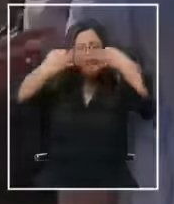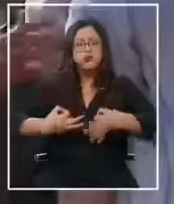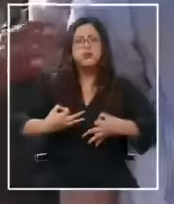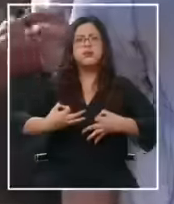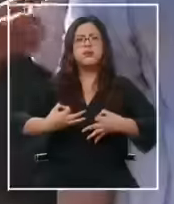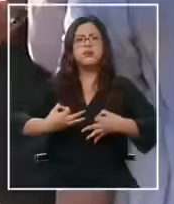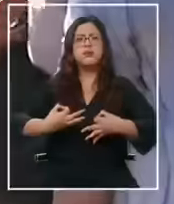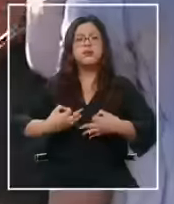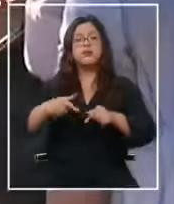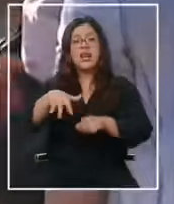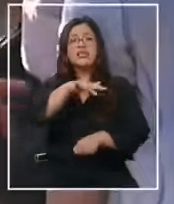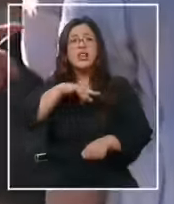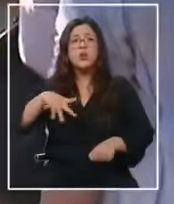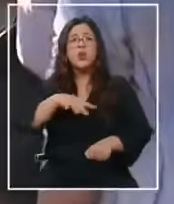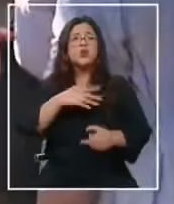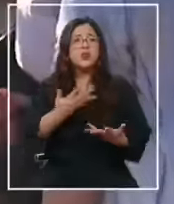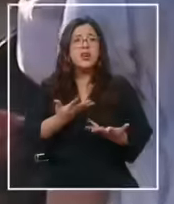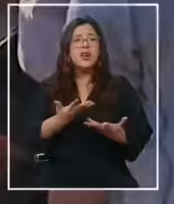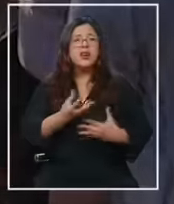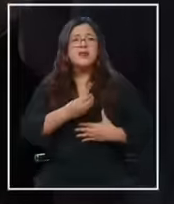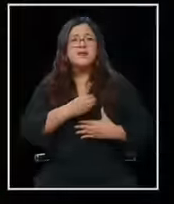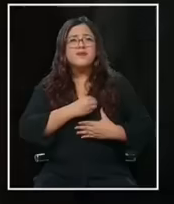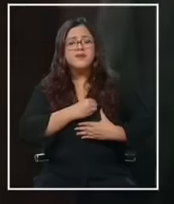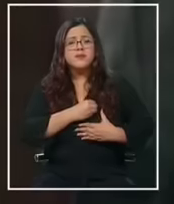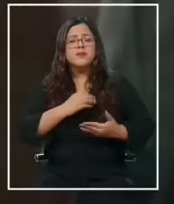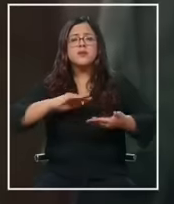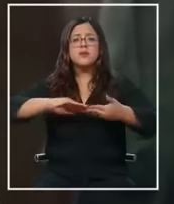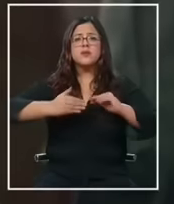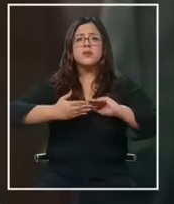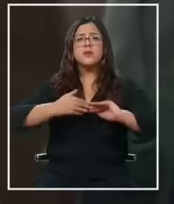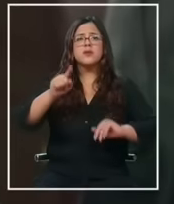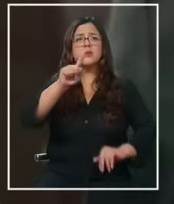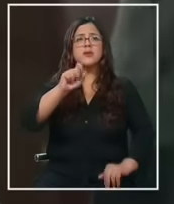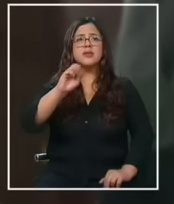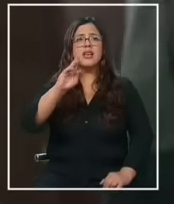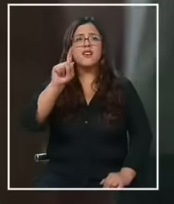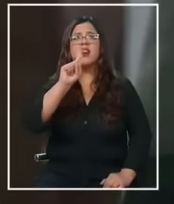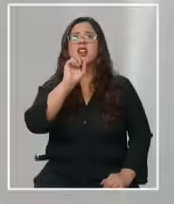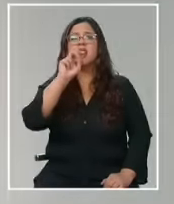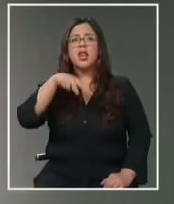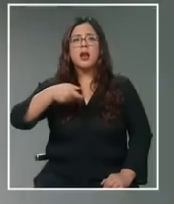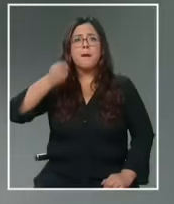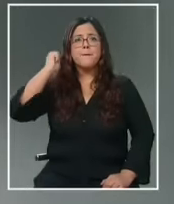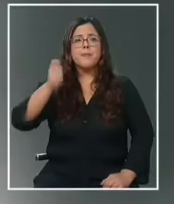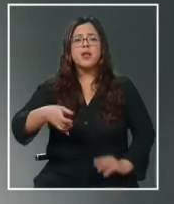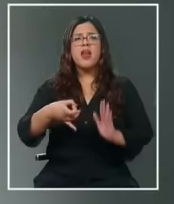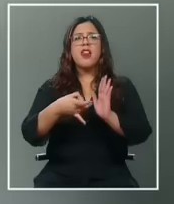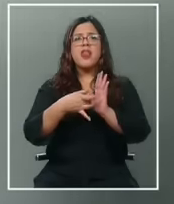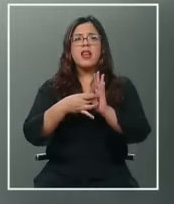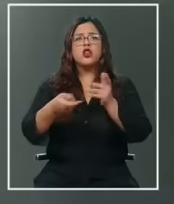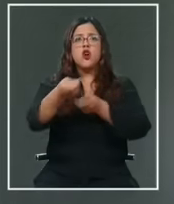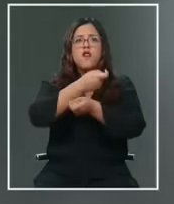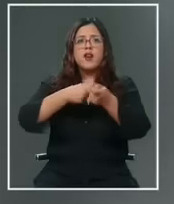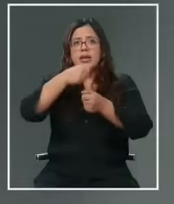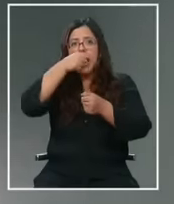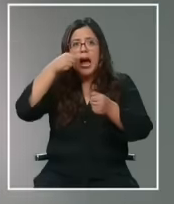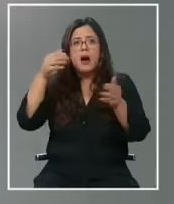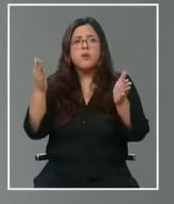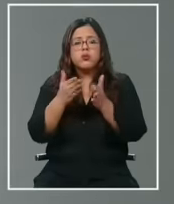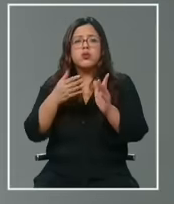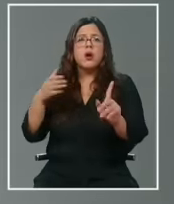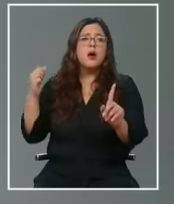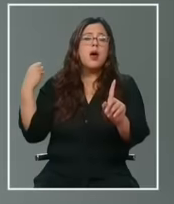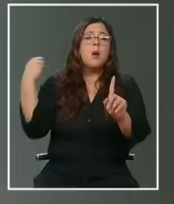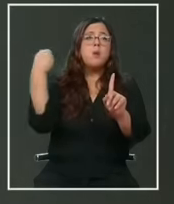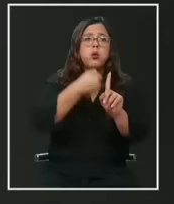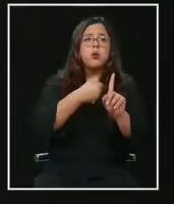real. Un hecho que conmovió a toda una comunidad. Sebastián de la Maza fue formalizado por el delito de microtráfico, agresión a una mujer